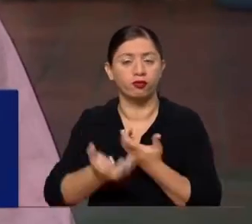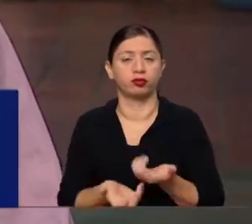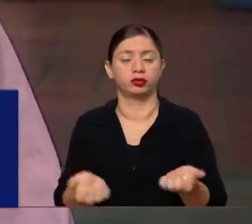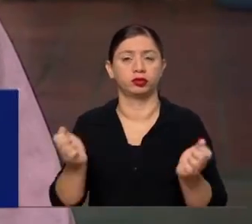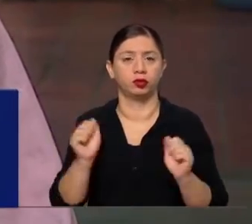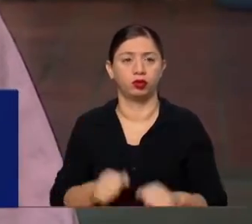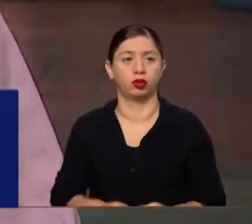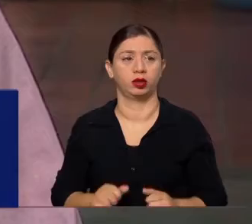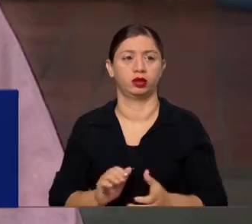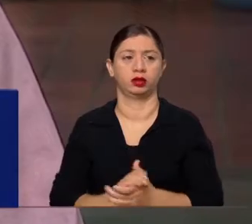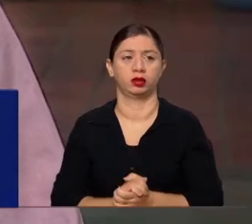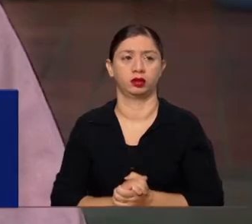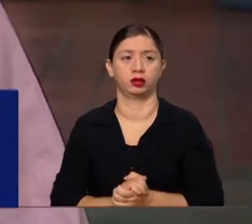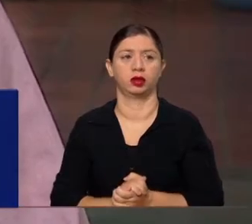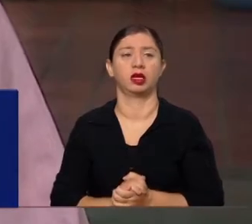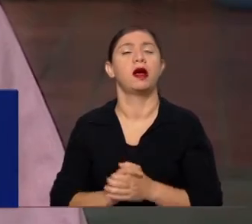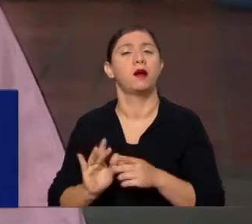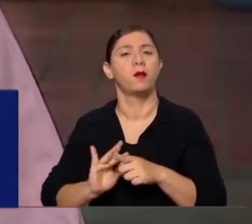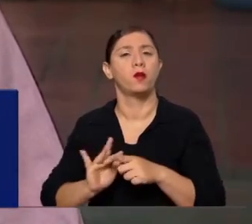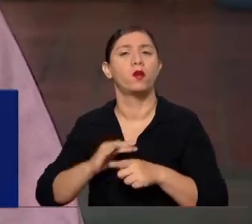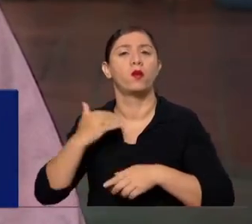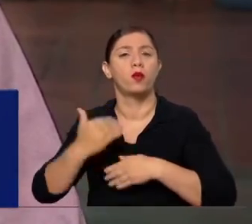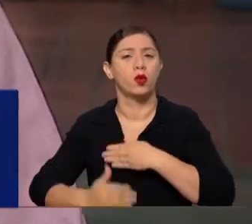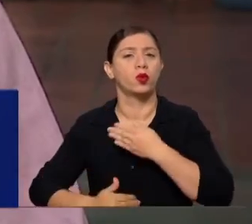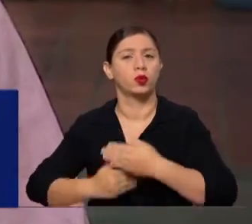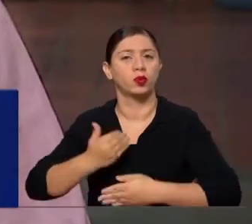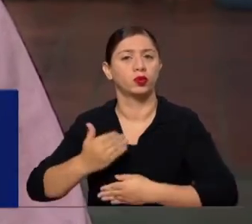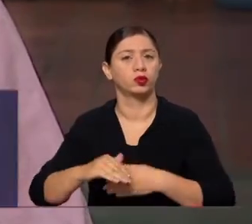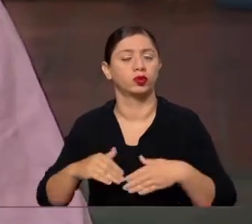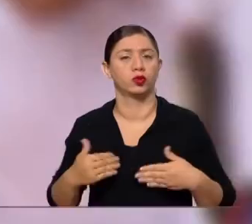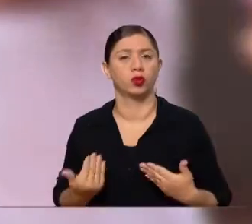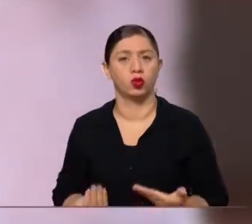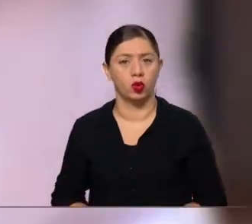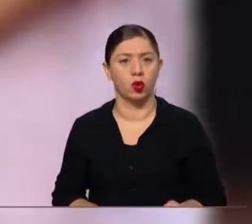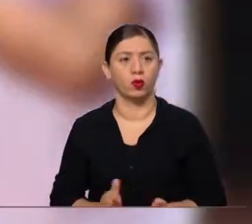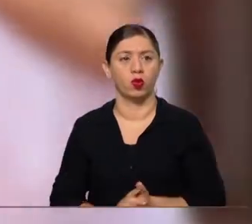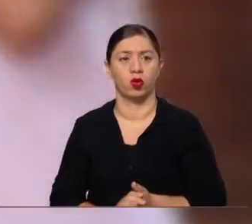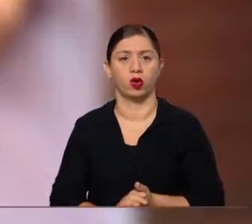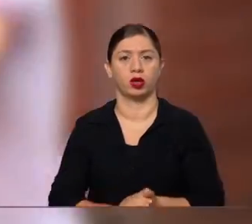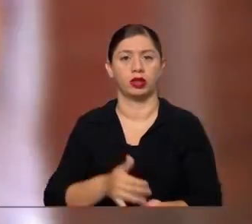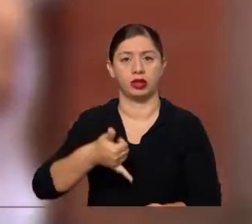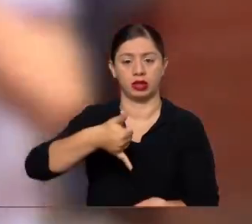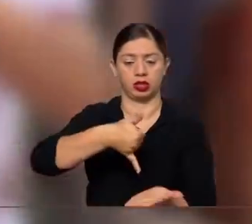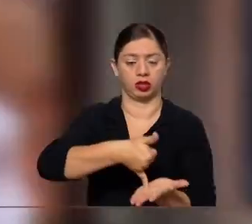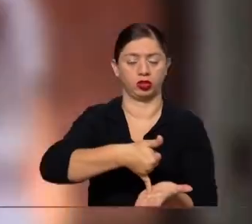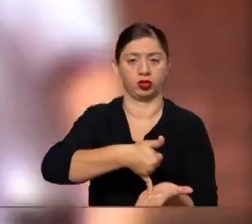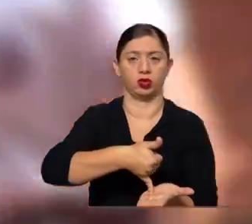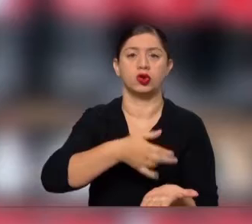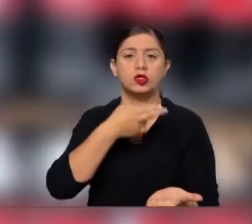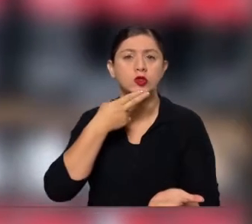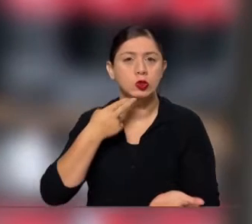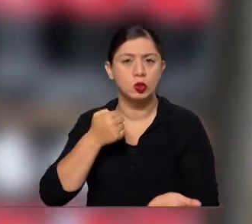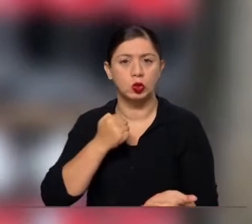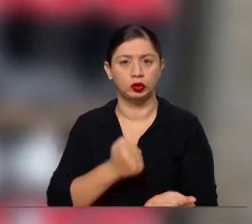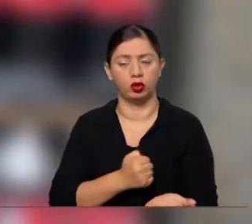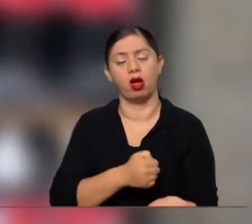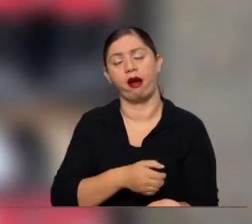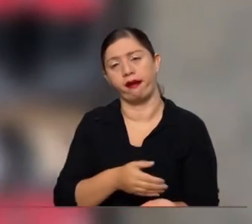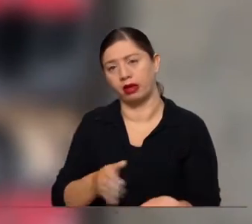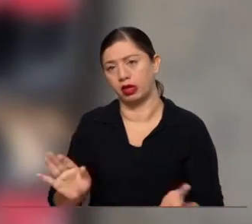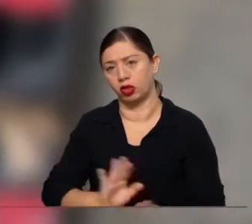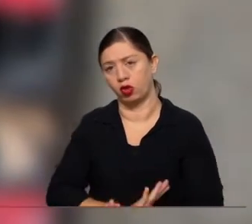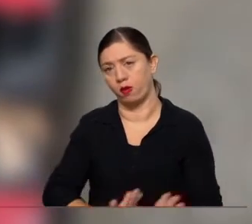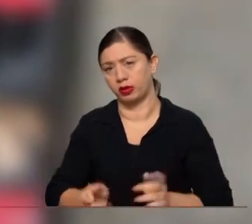poder ir implementando la tarea de sacarle los productos azucarados de el consumo del